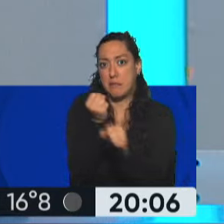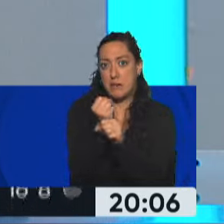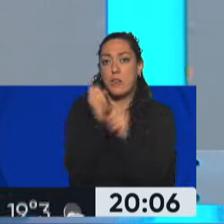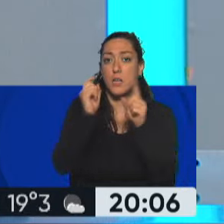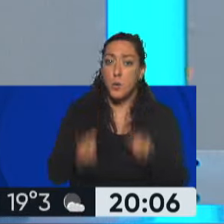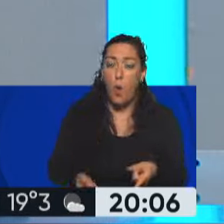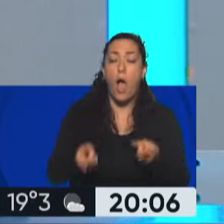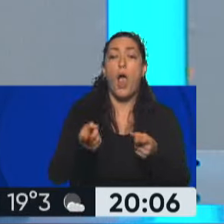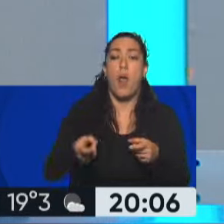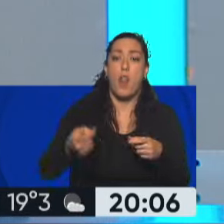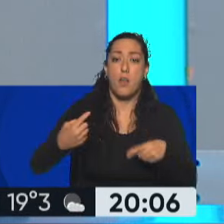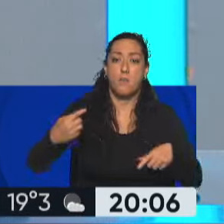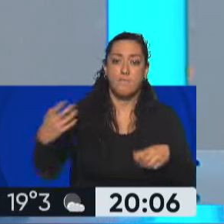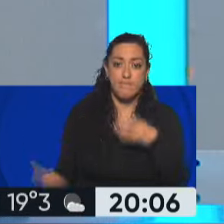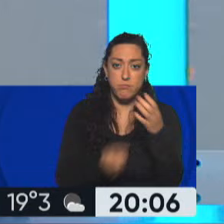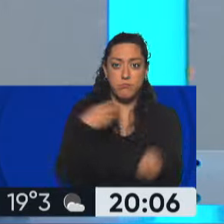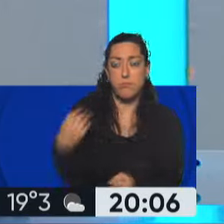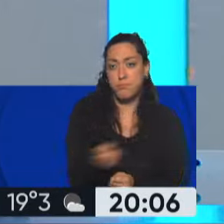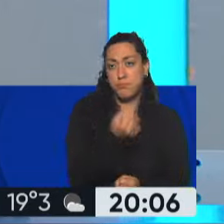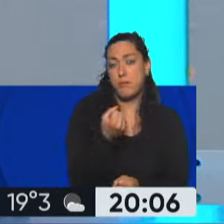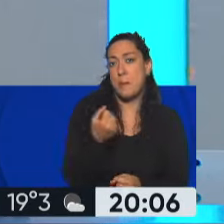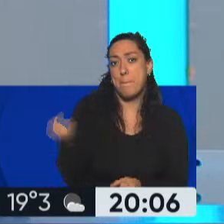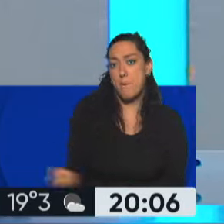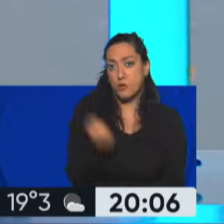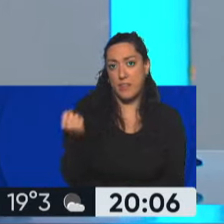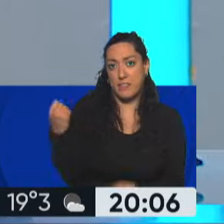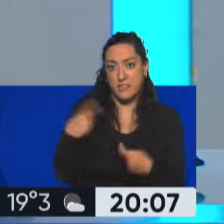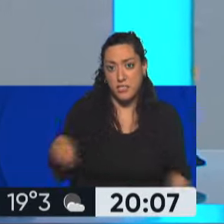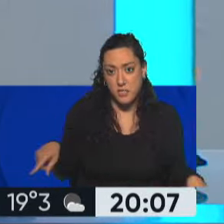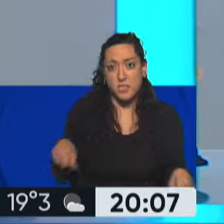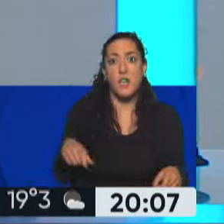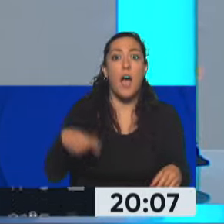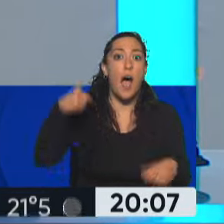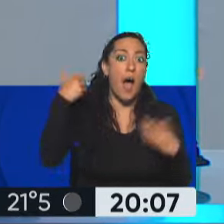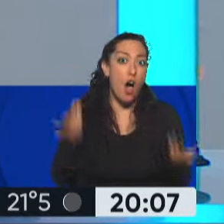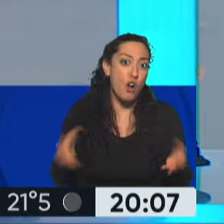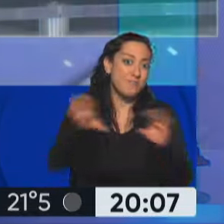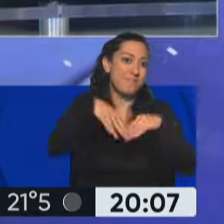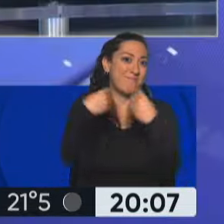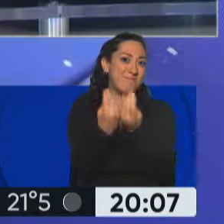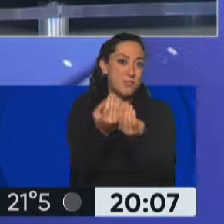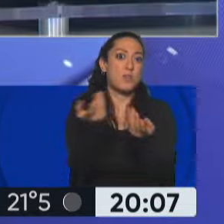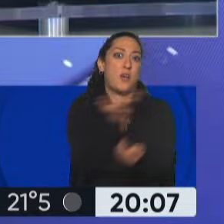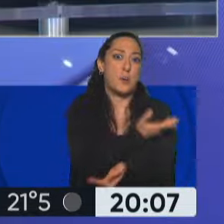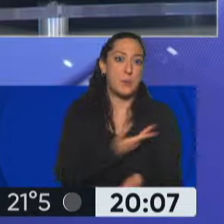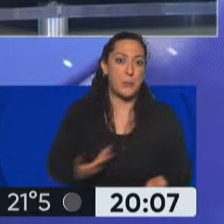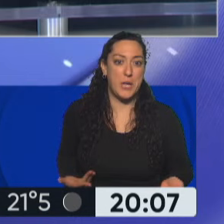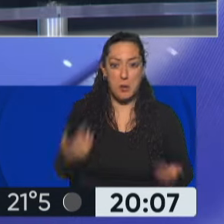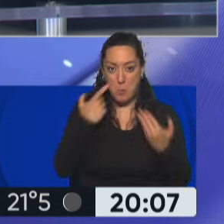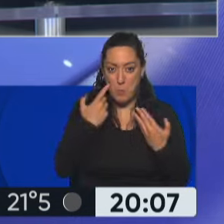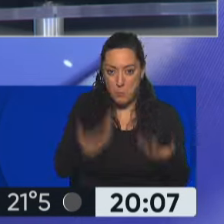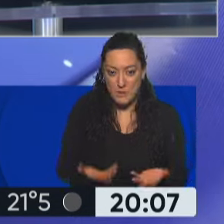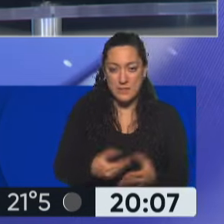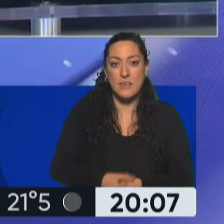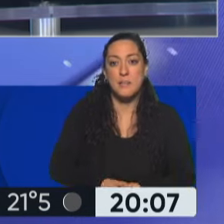logrado algunas conquistas importantes que hoy evidencian los logros que estamos teniendo en estos